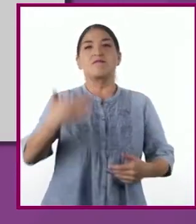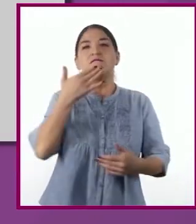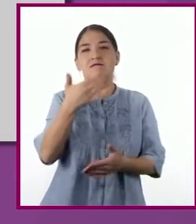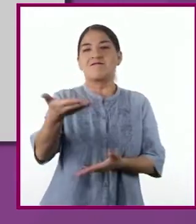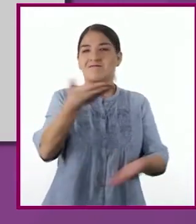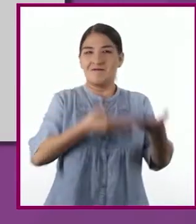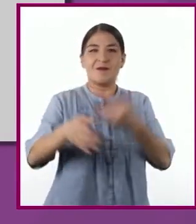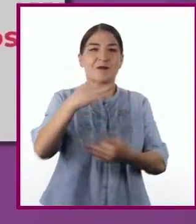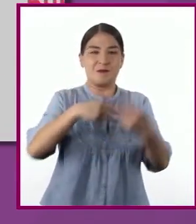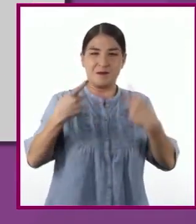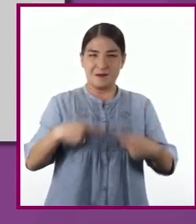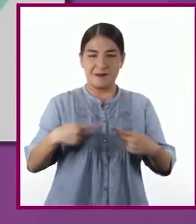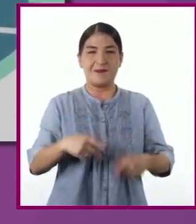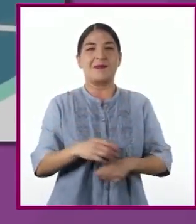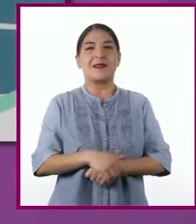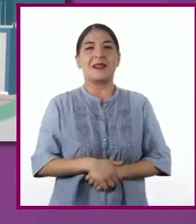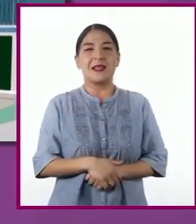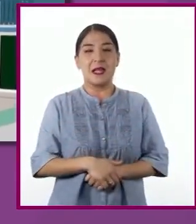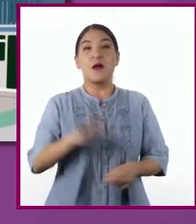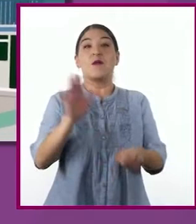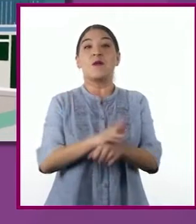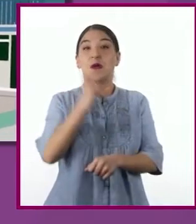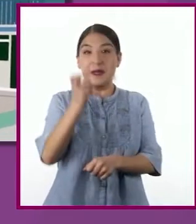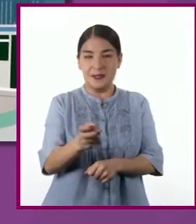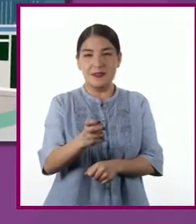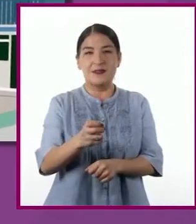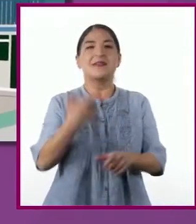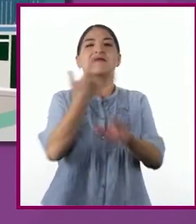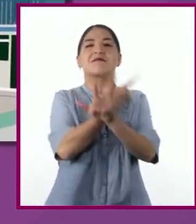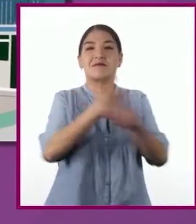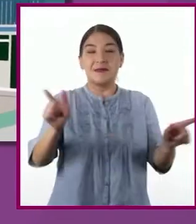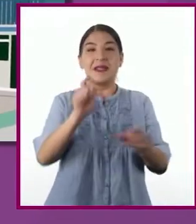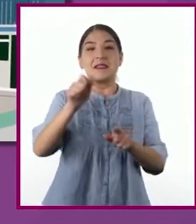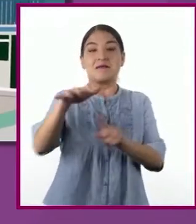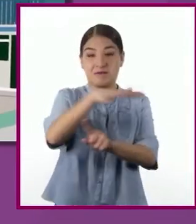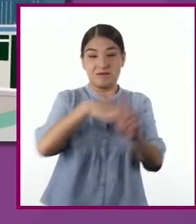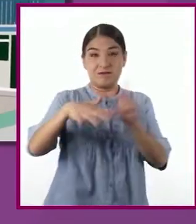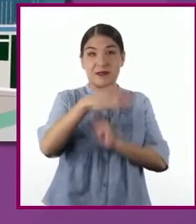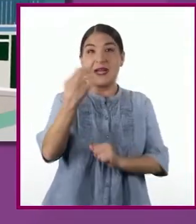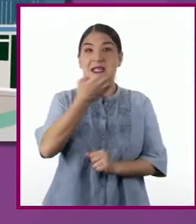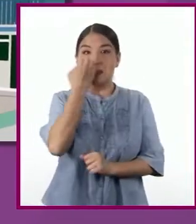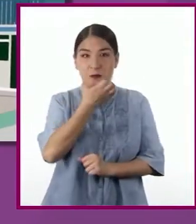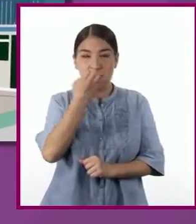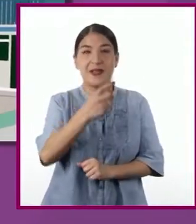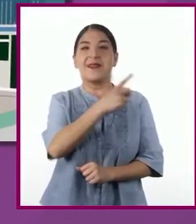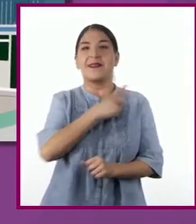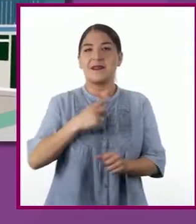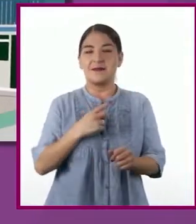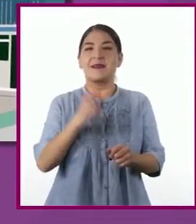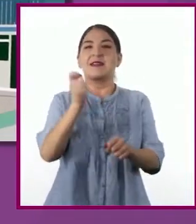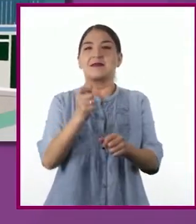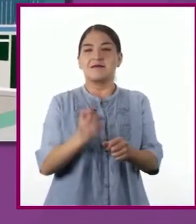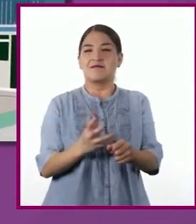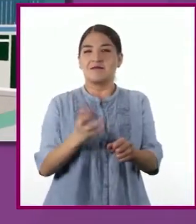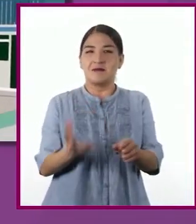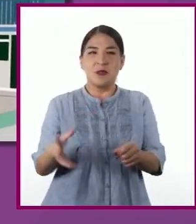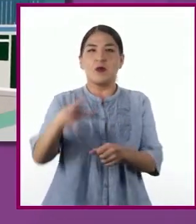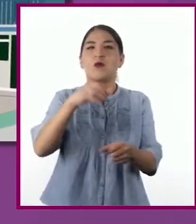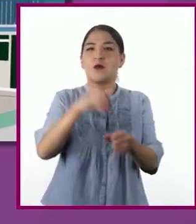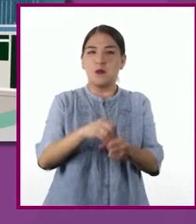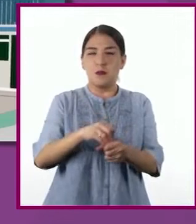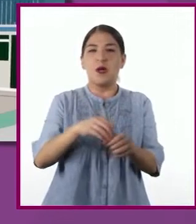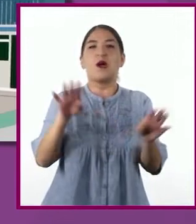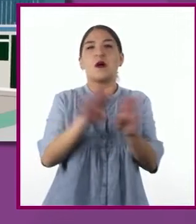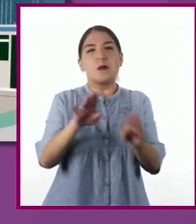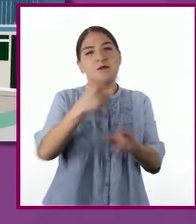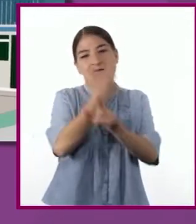común. Por lo tanto, la libertad en el ámbito escolar debe incluir la libertad